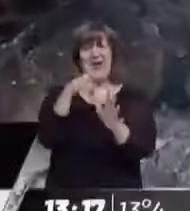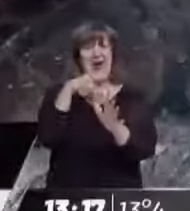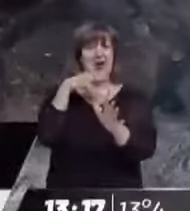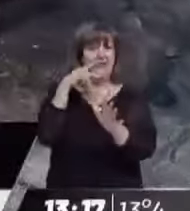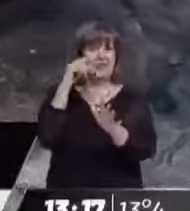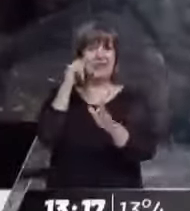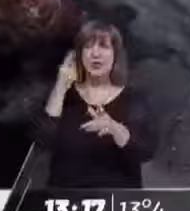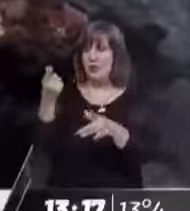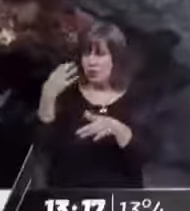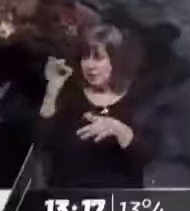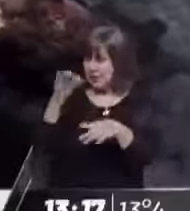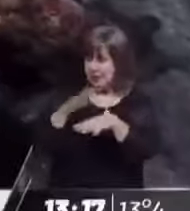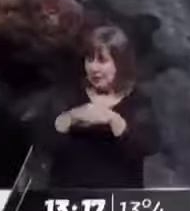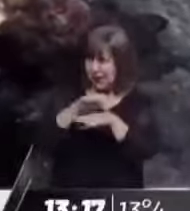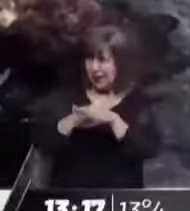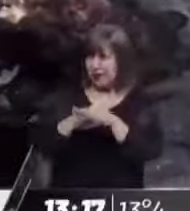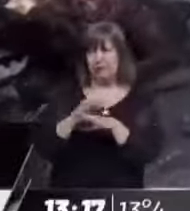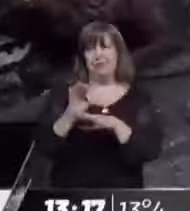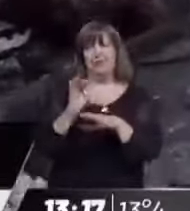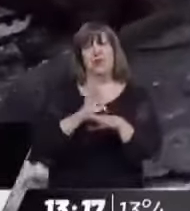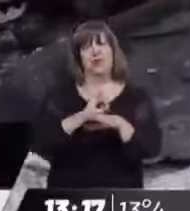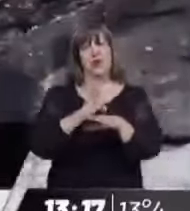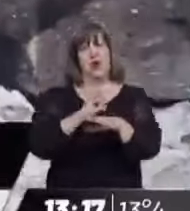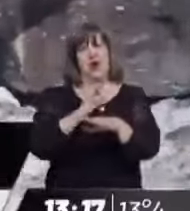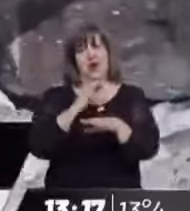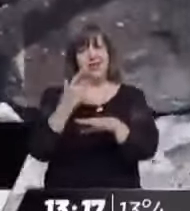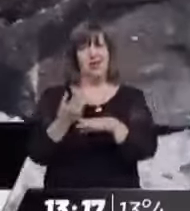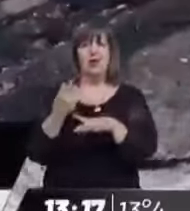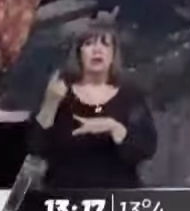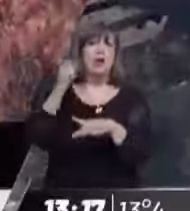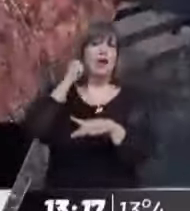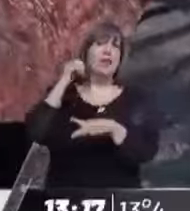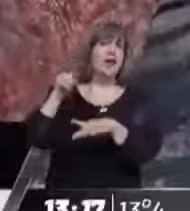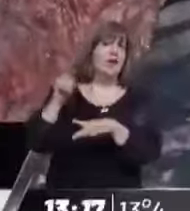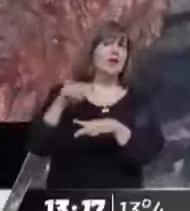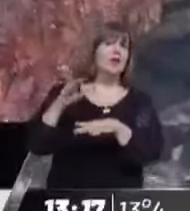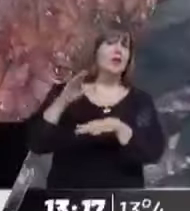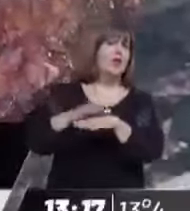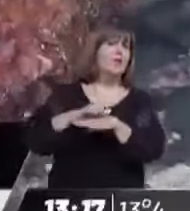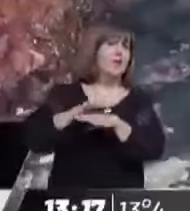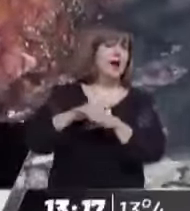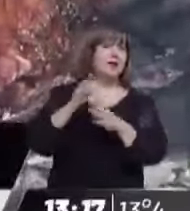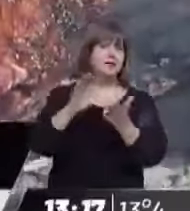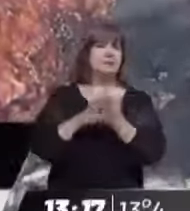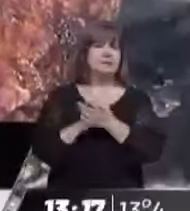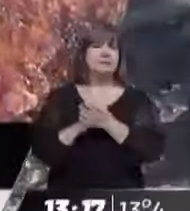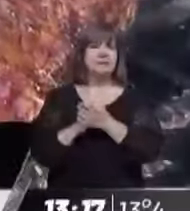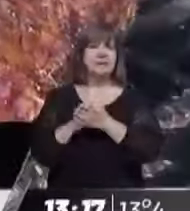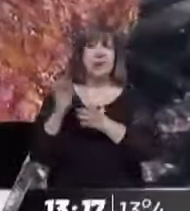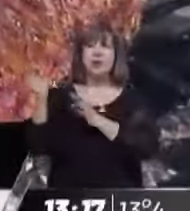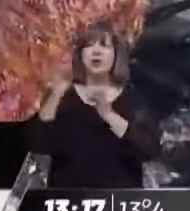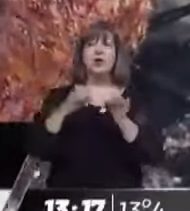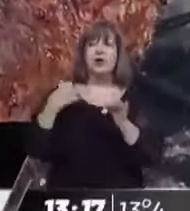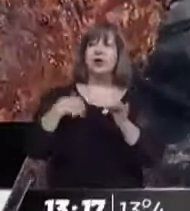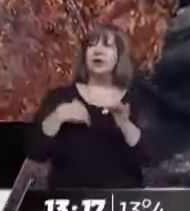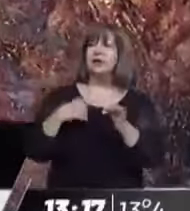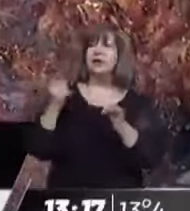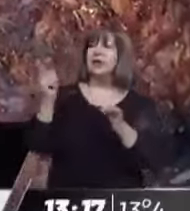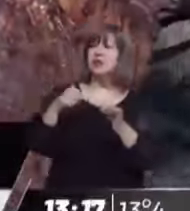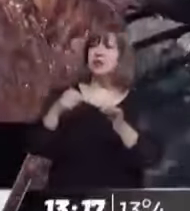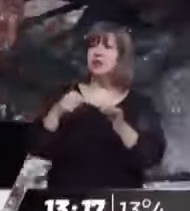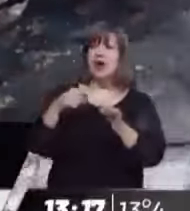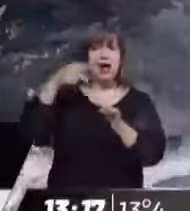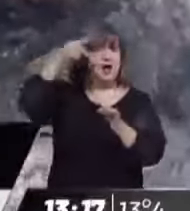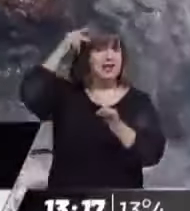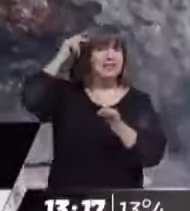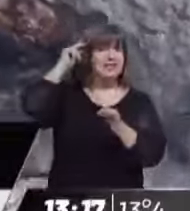asados ahí te has hecho en tu vida? ¿Lo has contado? ¿Visto? No. ¿Cuándo empezaste? ¿A qué edad? Cuando llegué a la Argentina. ¿De dónde sos?